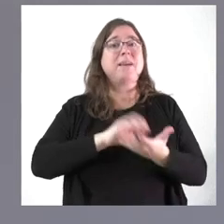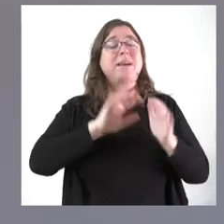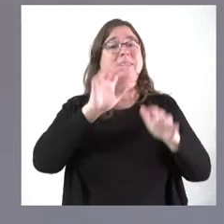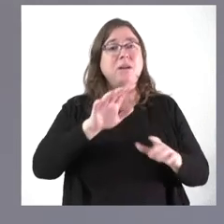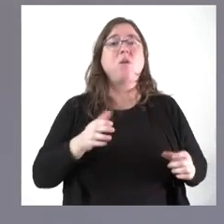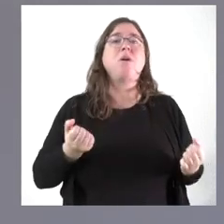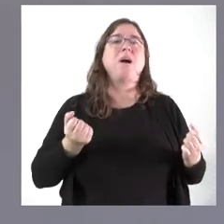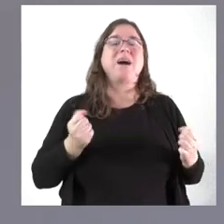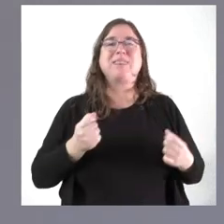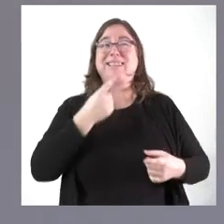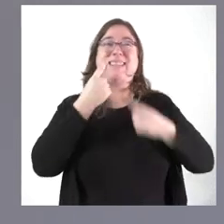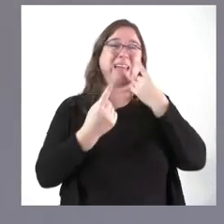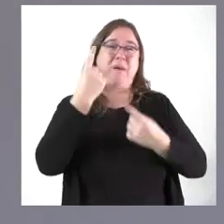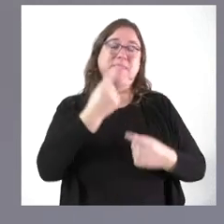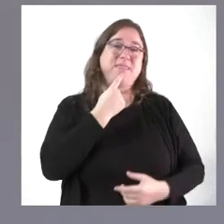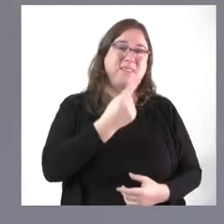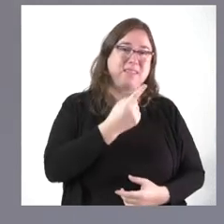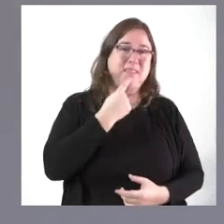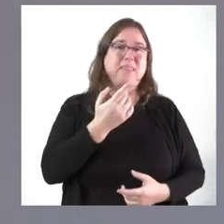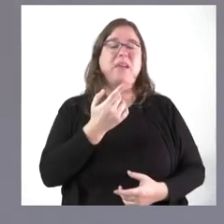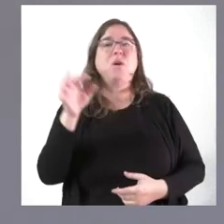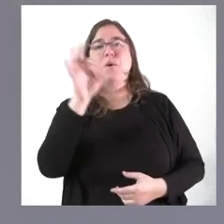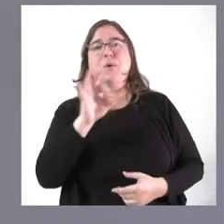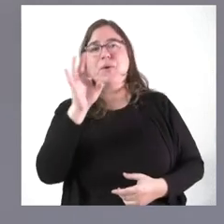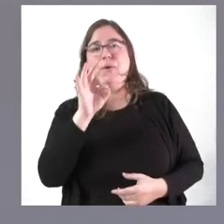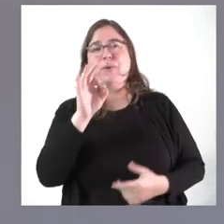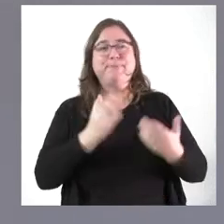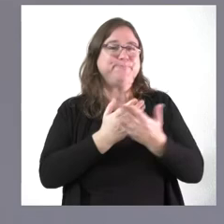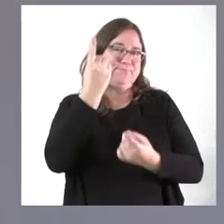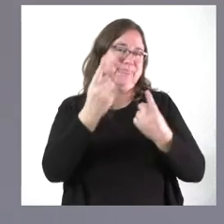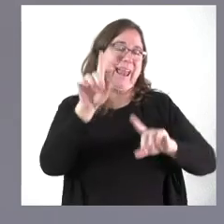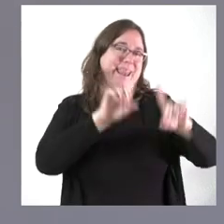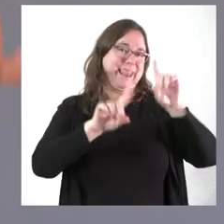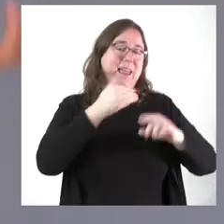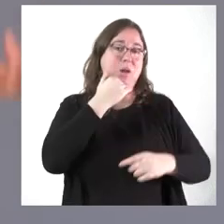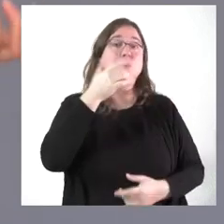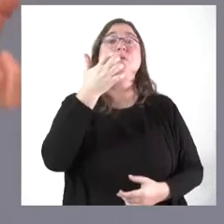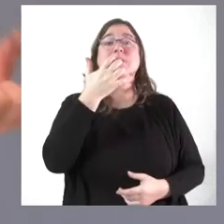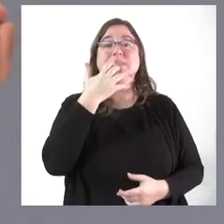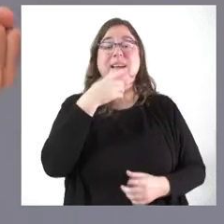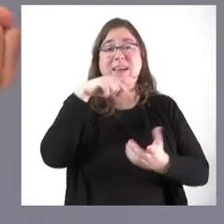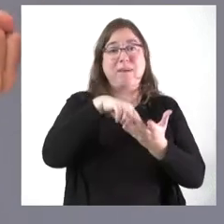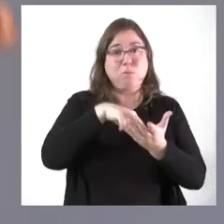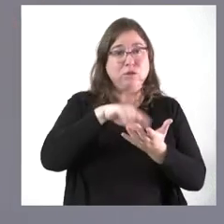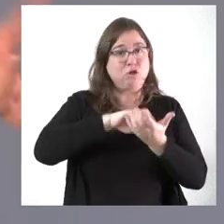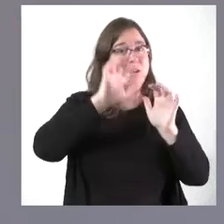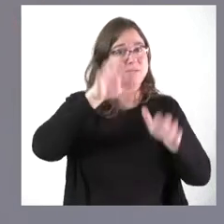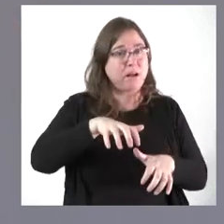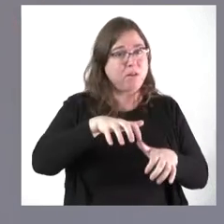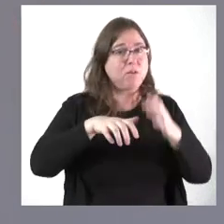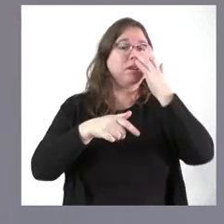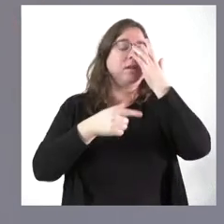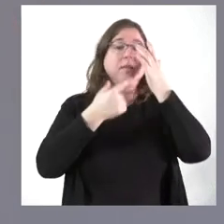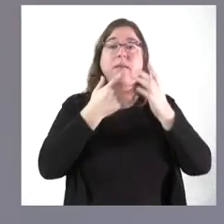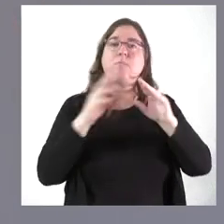lo que a veces se tramita o se Comenta o se plantean algunos debates cuando Se bajan impuestos en Castilla y león esto lo estamos